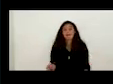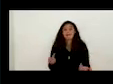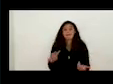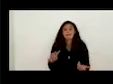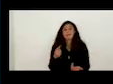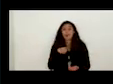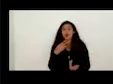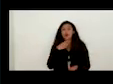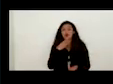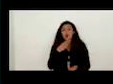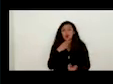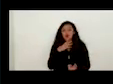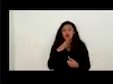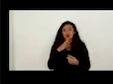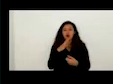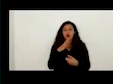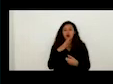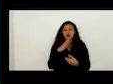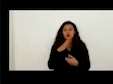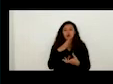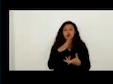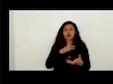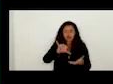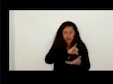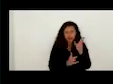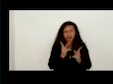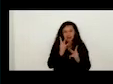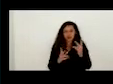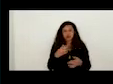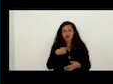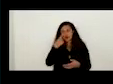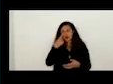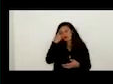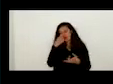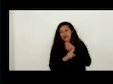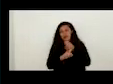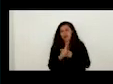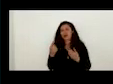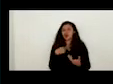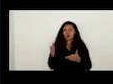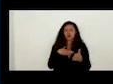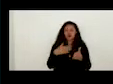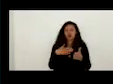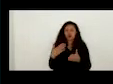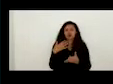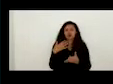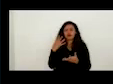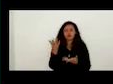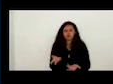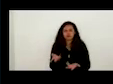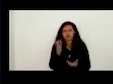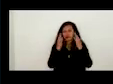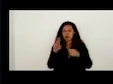aceite de origen vegetal, no hay mayor problema para a cocinar de forma normal.